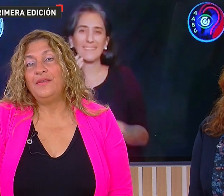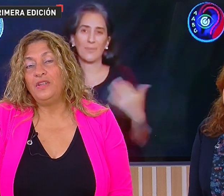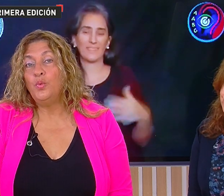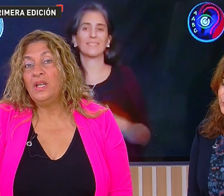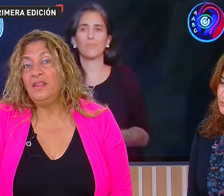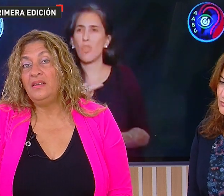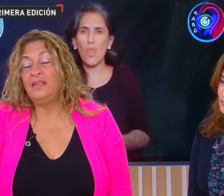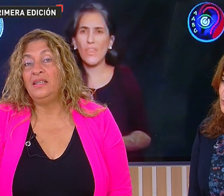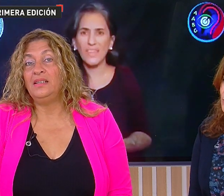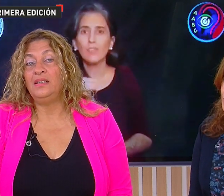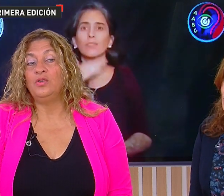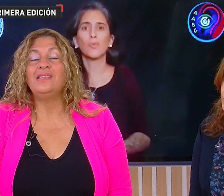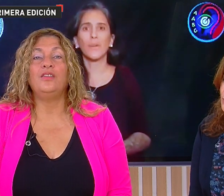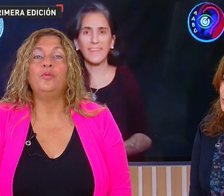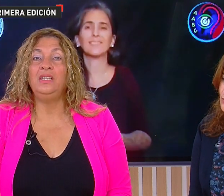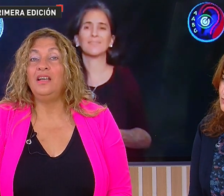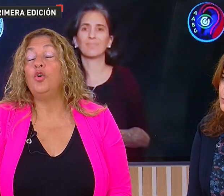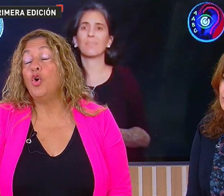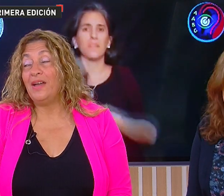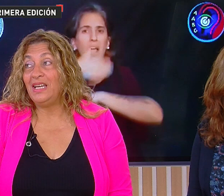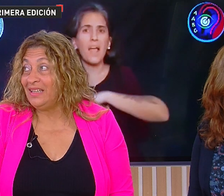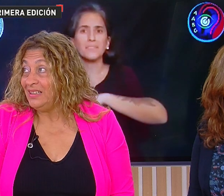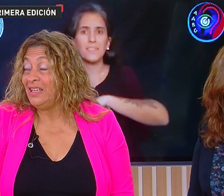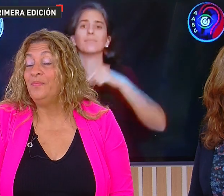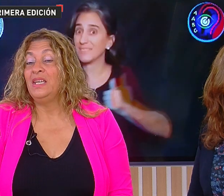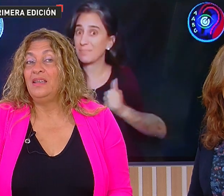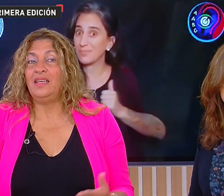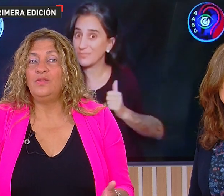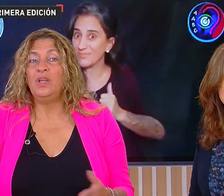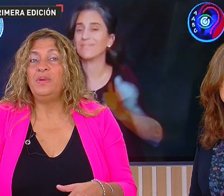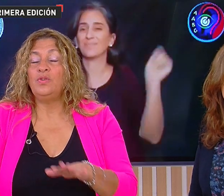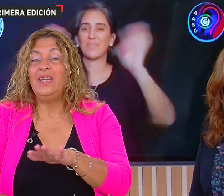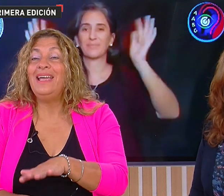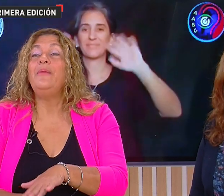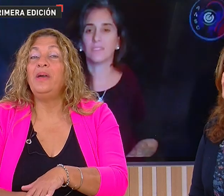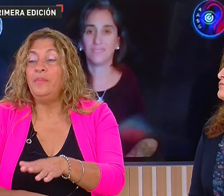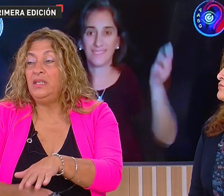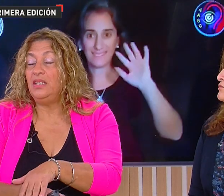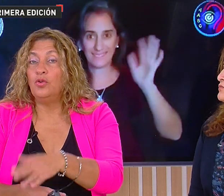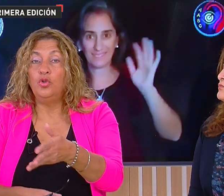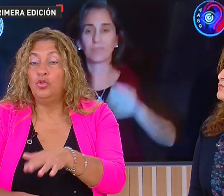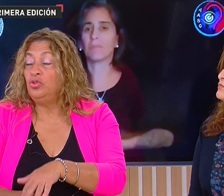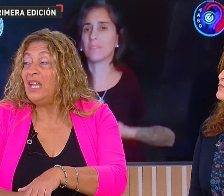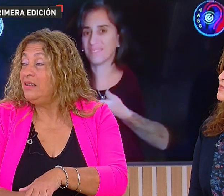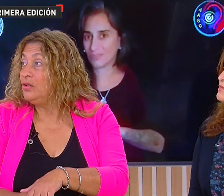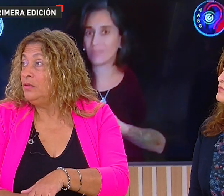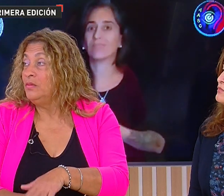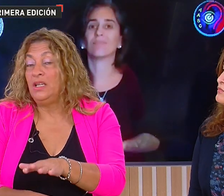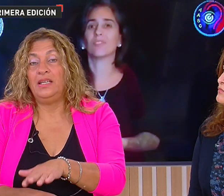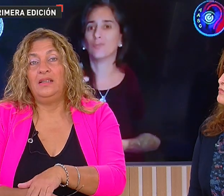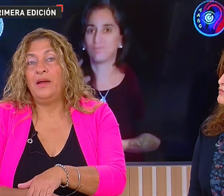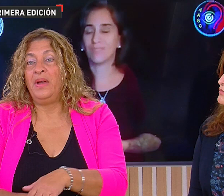que es la figura de lo que se denomina el co-navegante, uh-huh, que es una persona que permite con